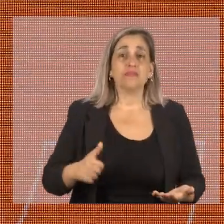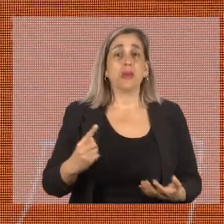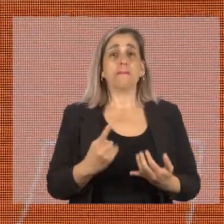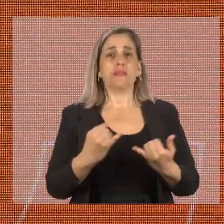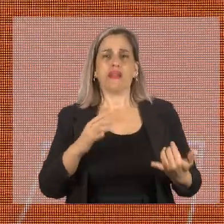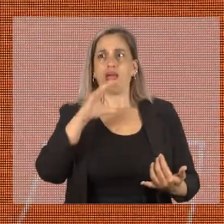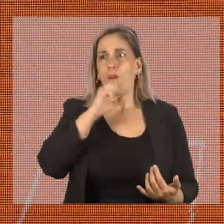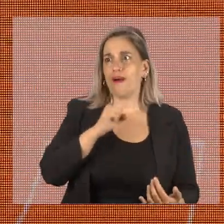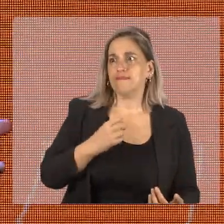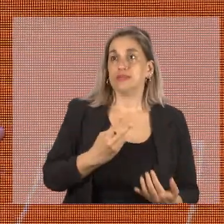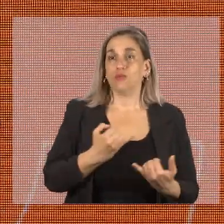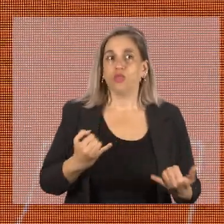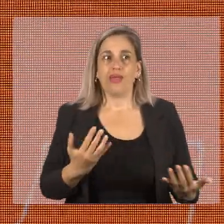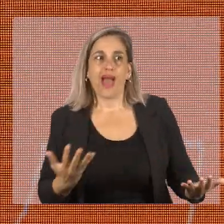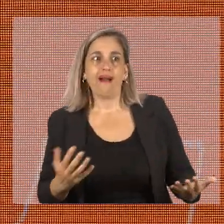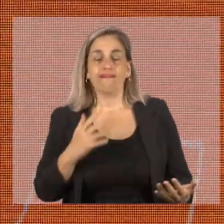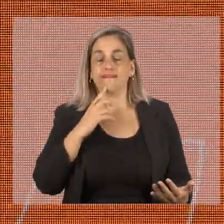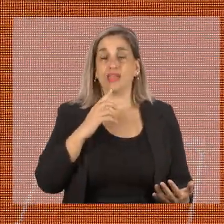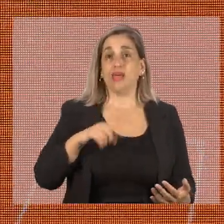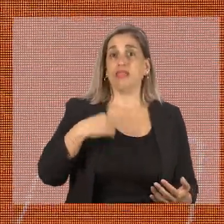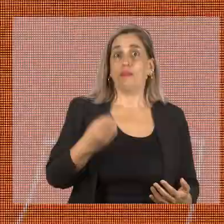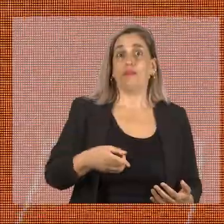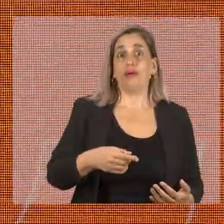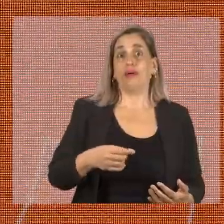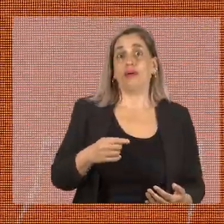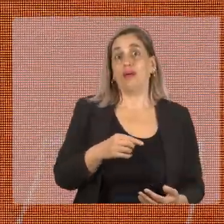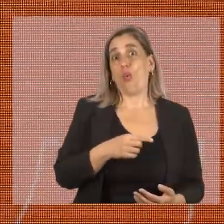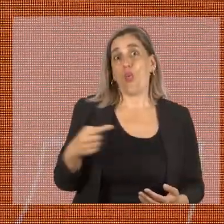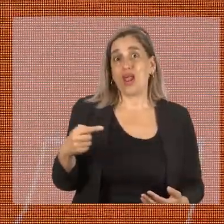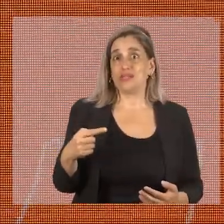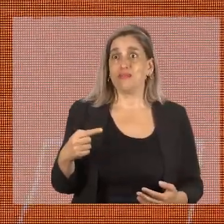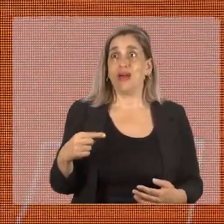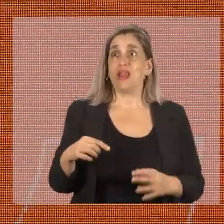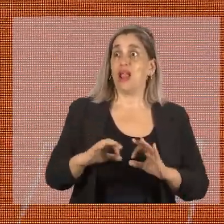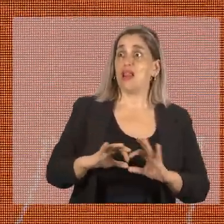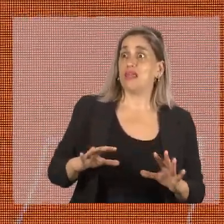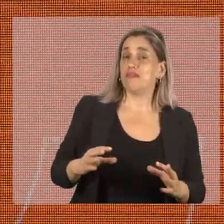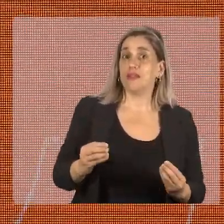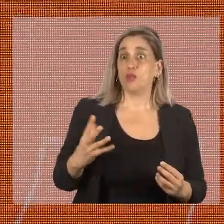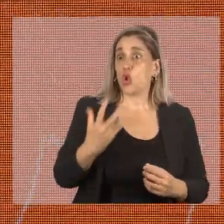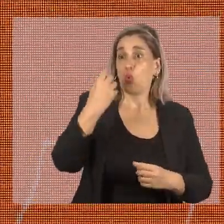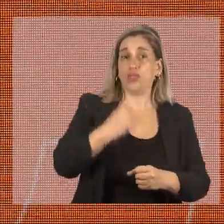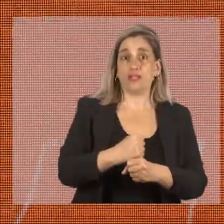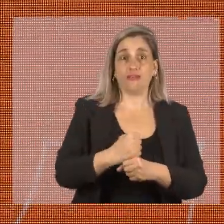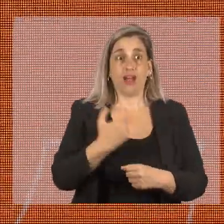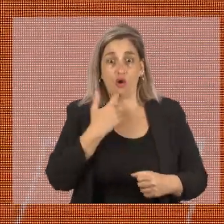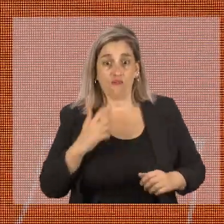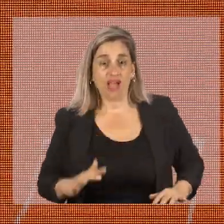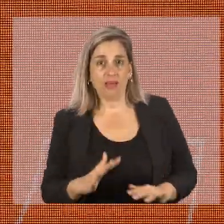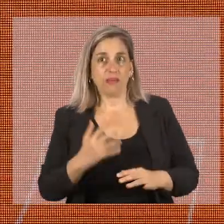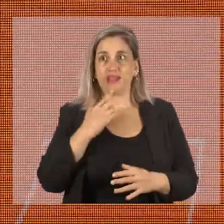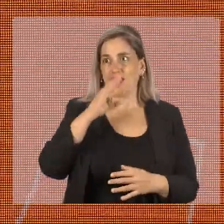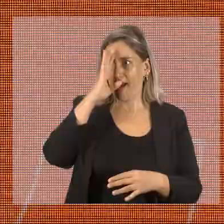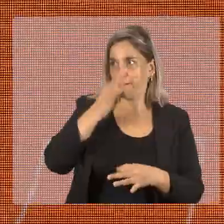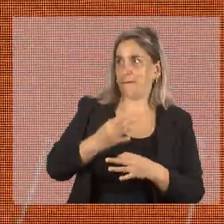Y el primer día capaz que aguanta, el segundo capaz que aguanta, el tercero, el cuarto, ¿qué va a hacer? Si no consigue laburo, si no está preparado y si